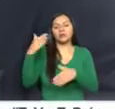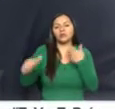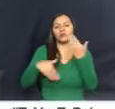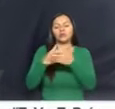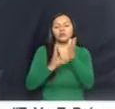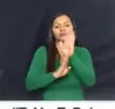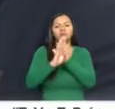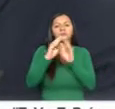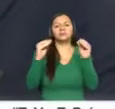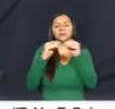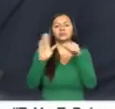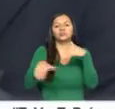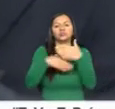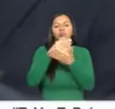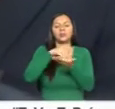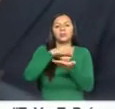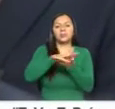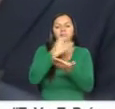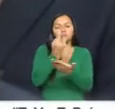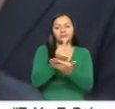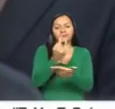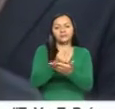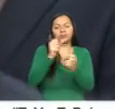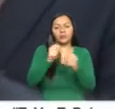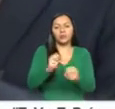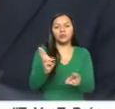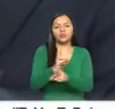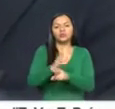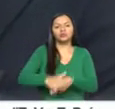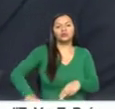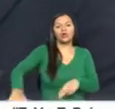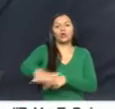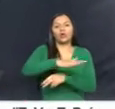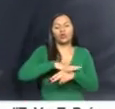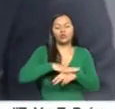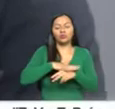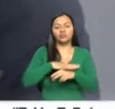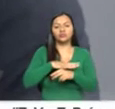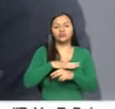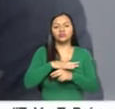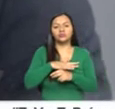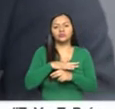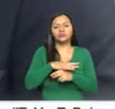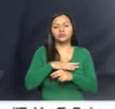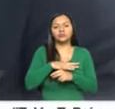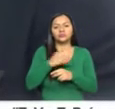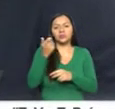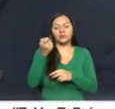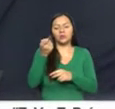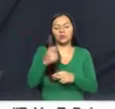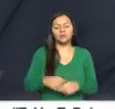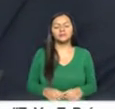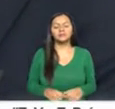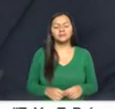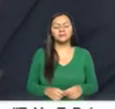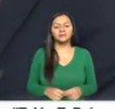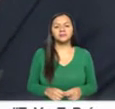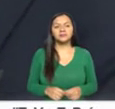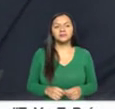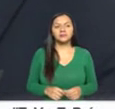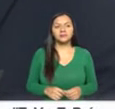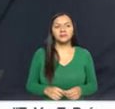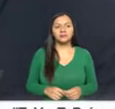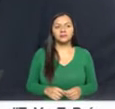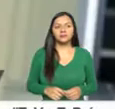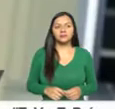una serie de nuevas aplicaciones que pronto estarán disponibles en cada uno de nuestros aparatos telefónicos en